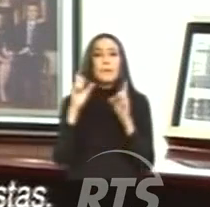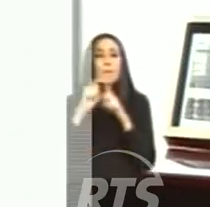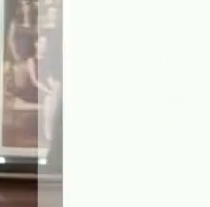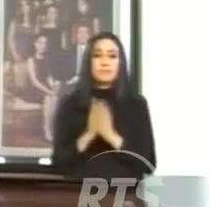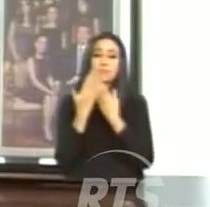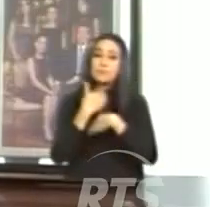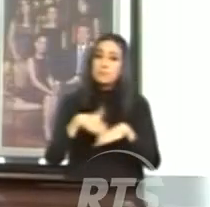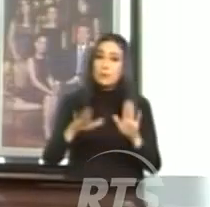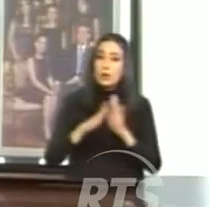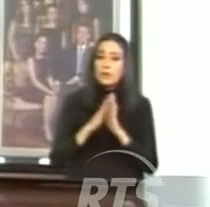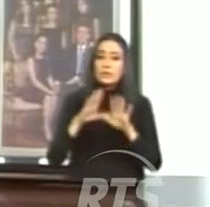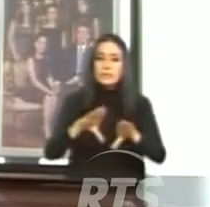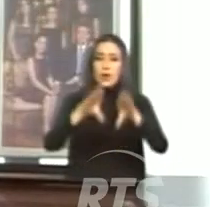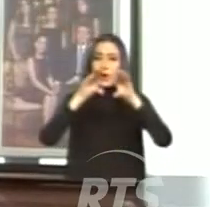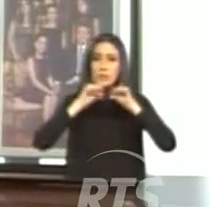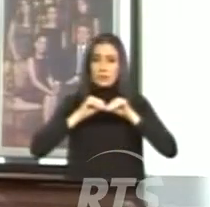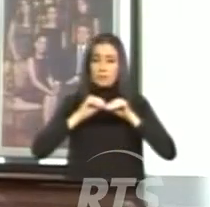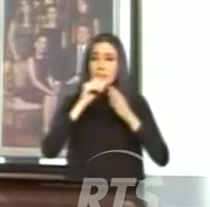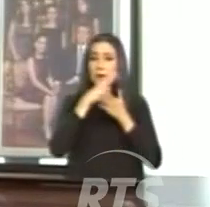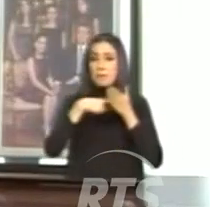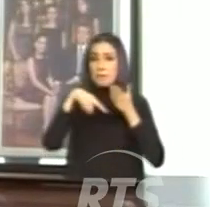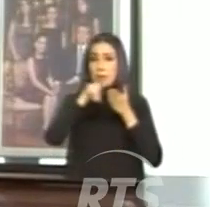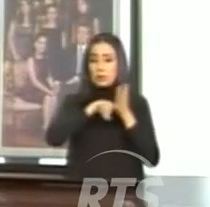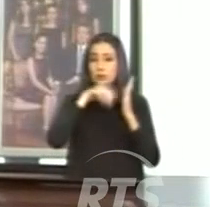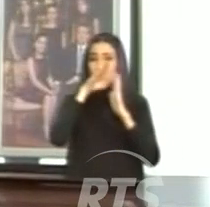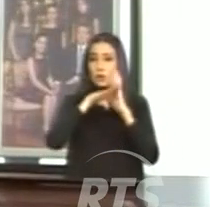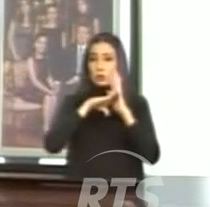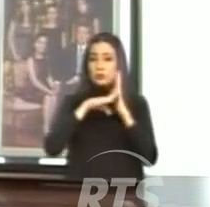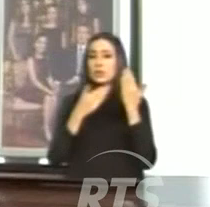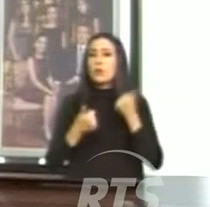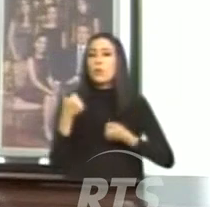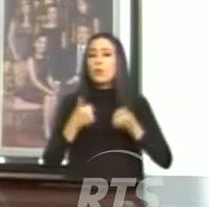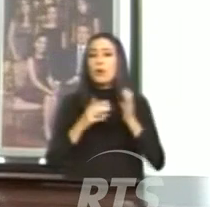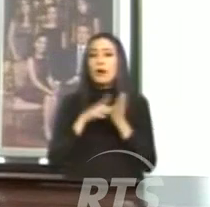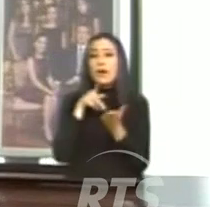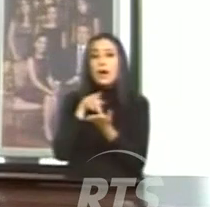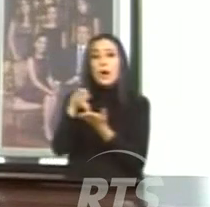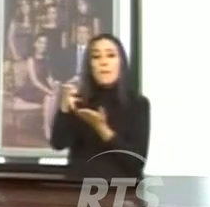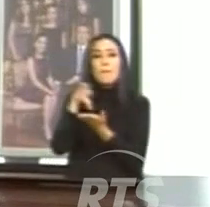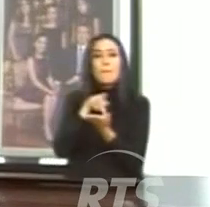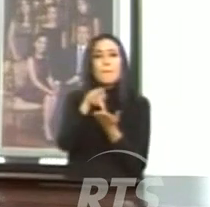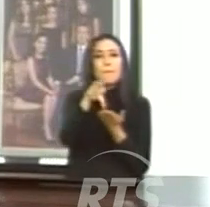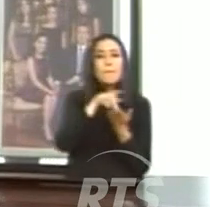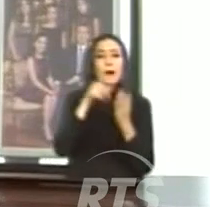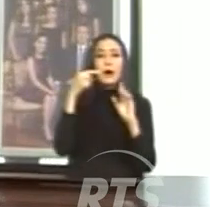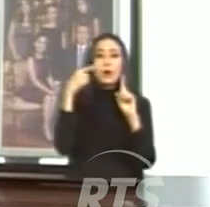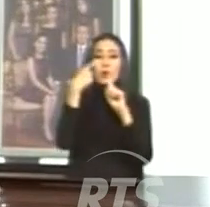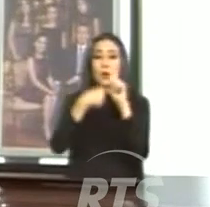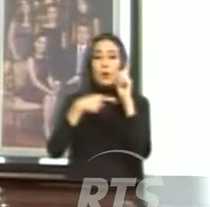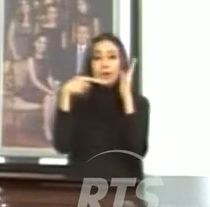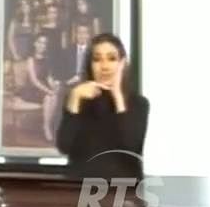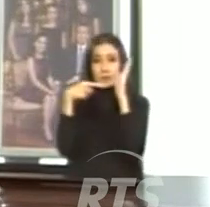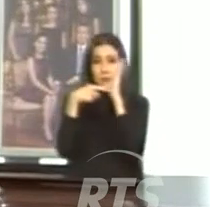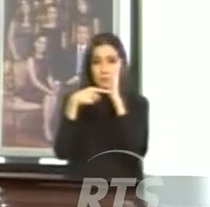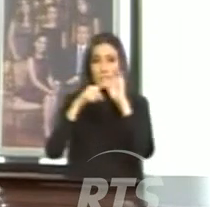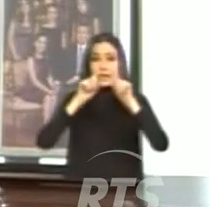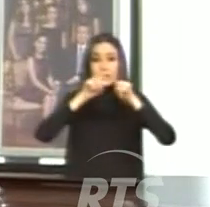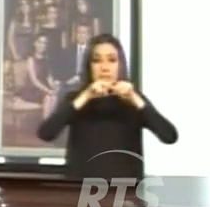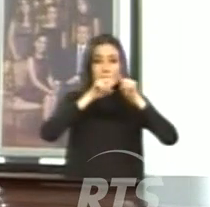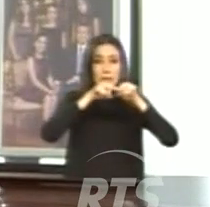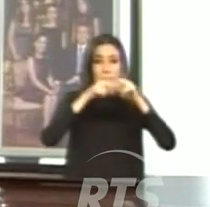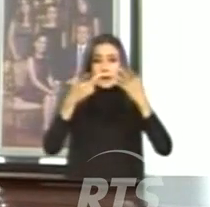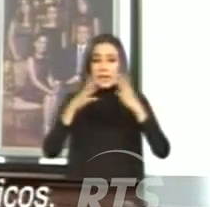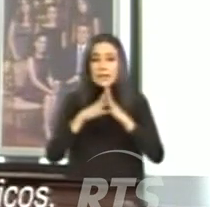partidistas. Acogemos la eliminación, óigaseme bien, la eliminación del pago diferenciado de impuesto a la renta según el número de cargas